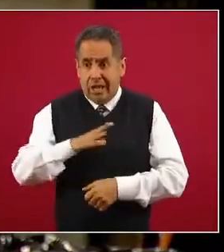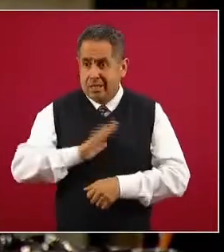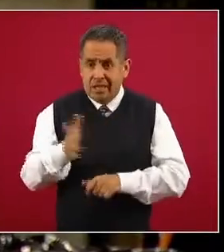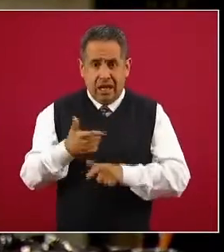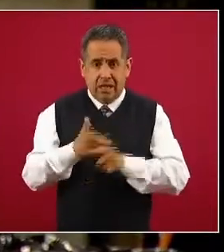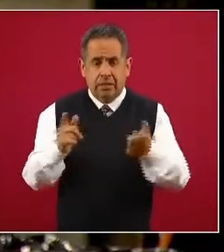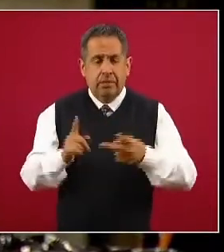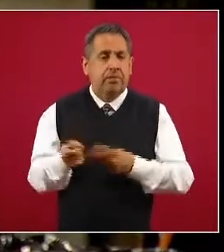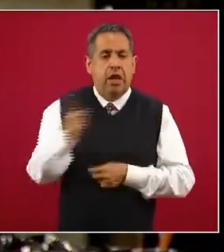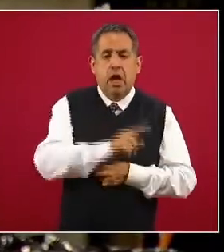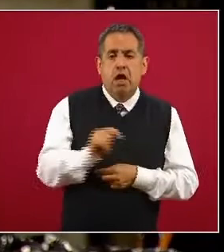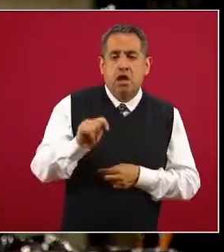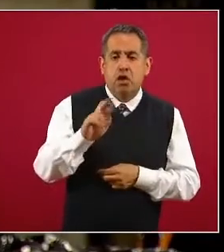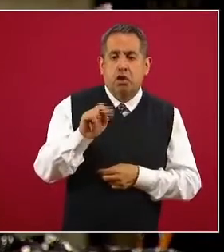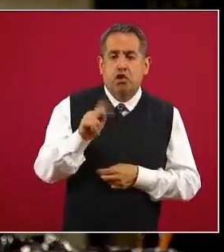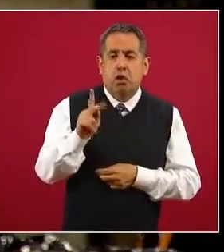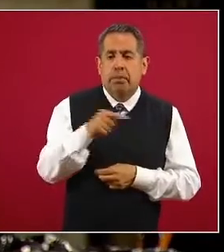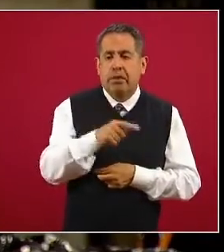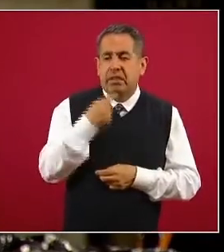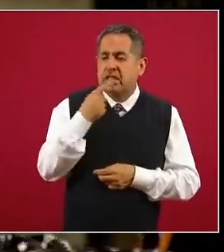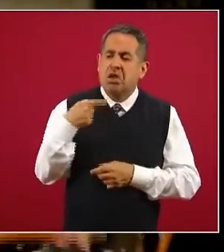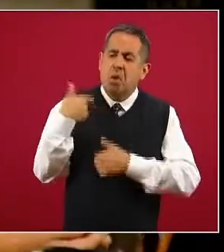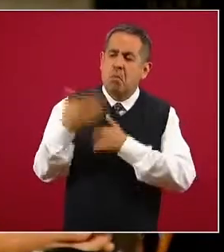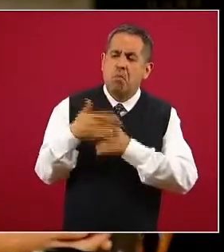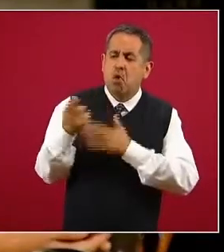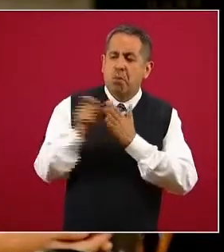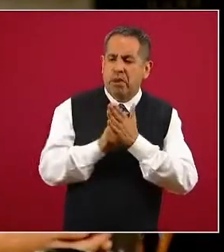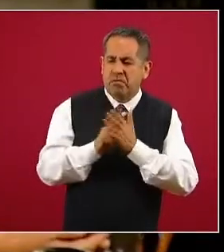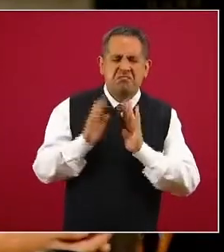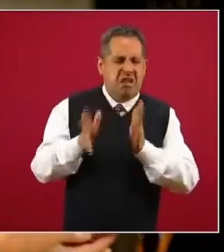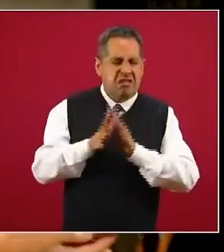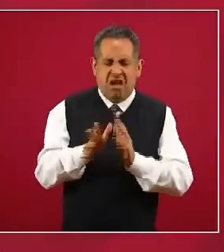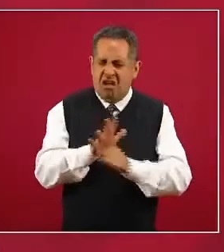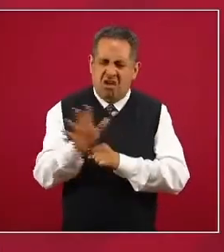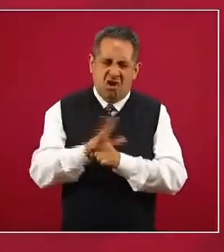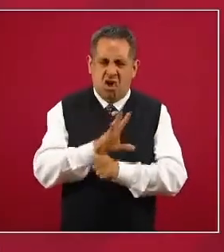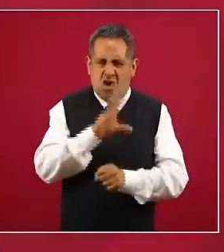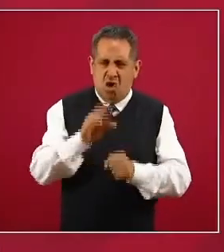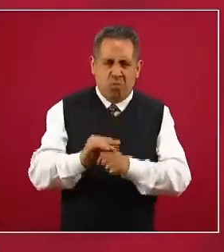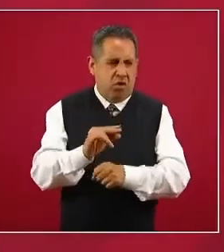lado Trump dice que en el próximo mes van a tener una buena vacuna